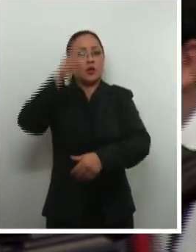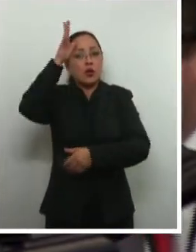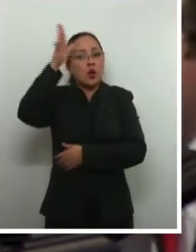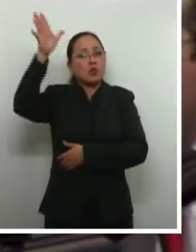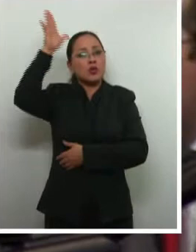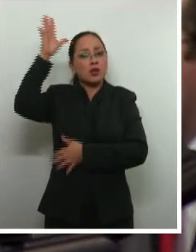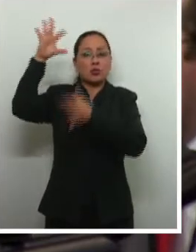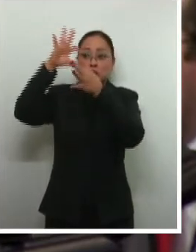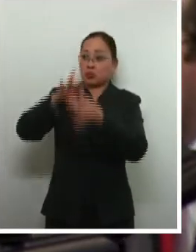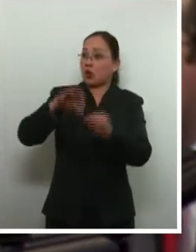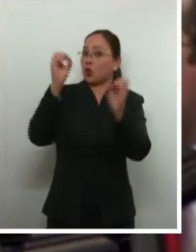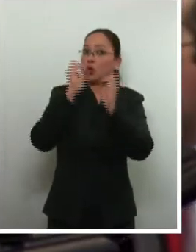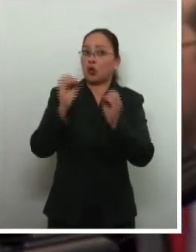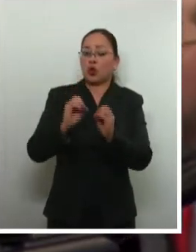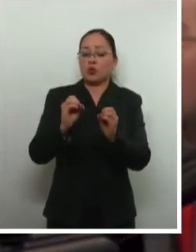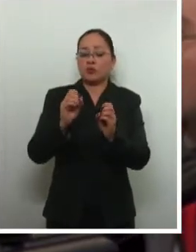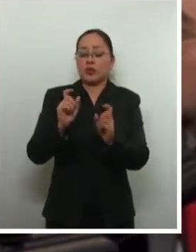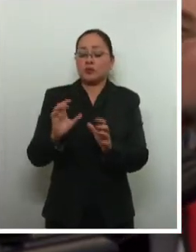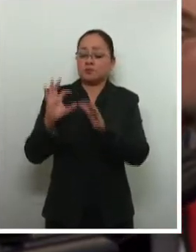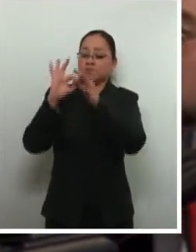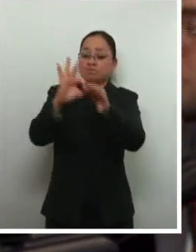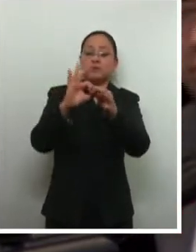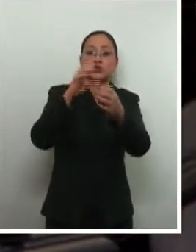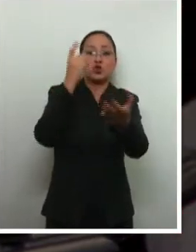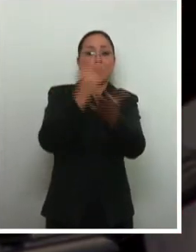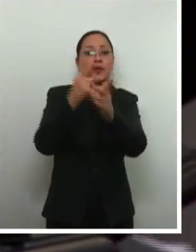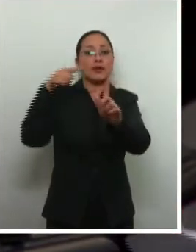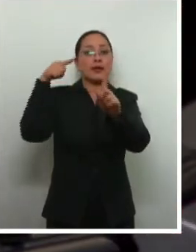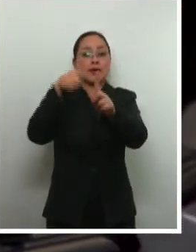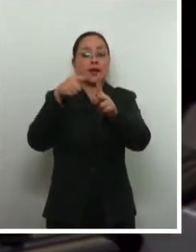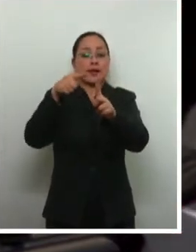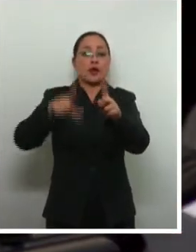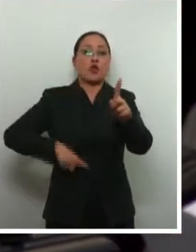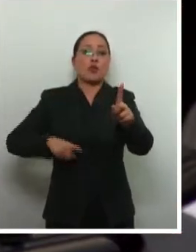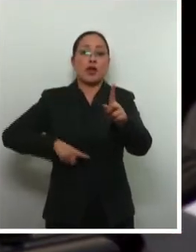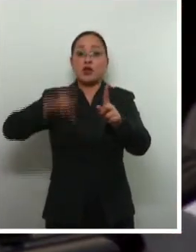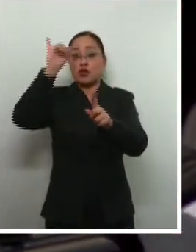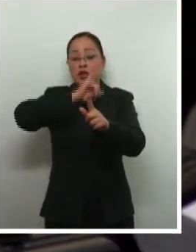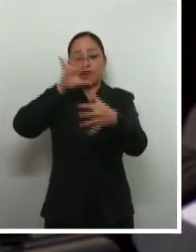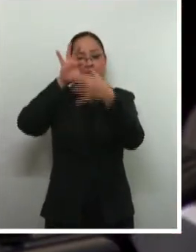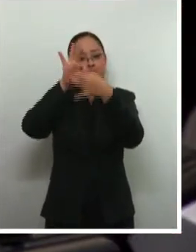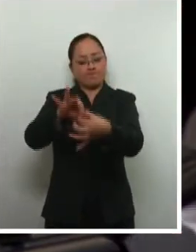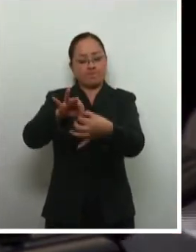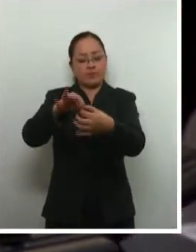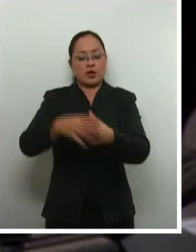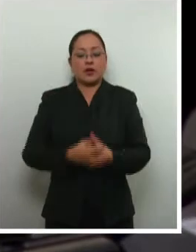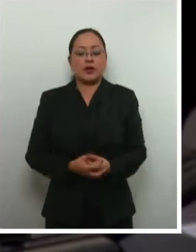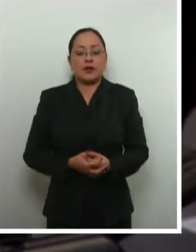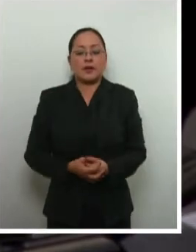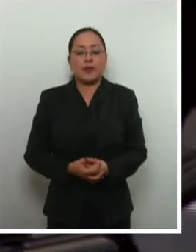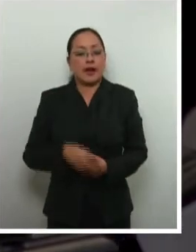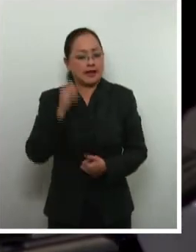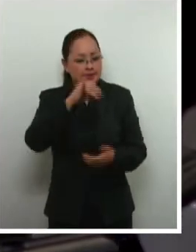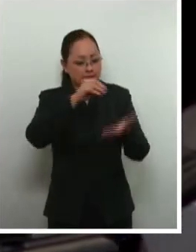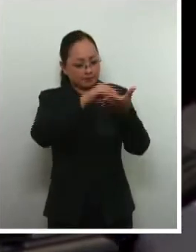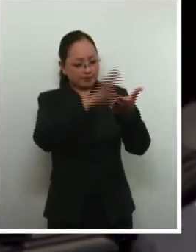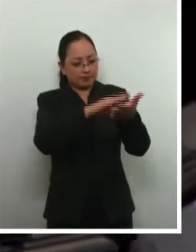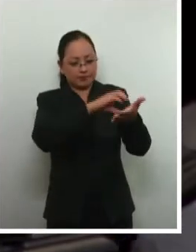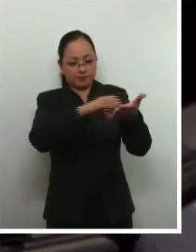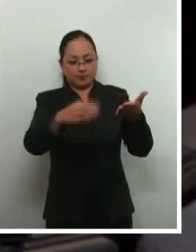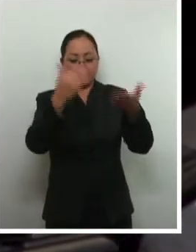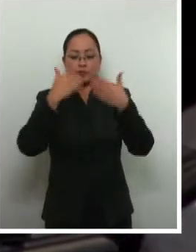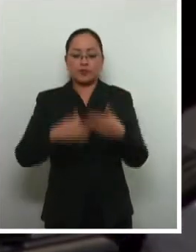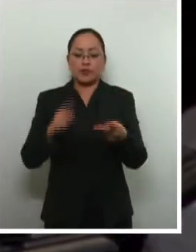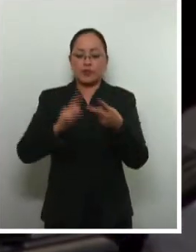Cuauhtémoc, sino que dependerá directamente del jefe de gobierno. Así está.